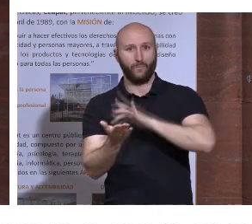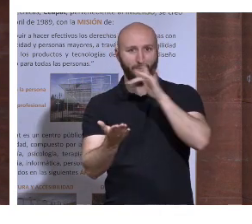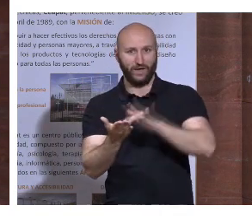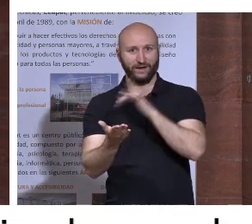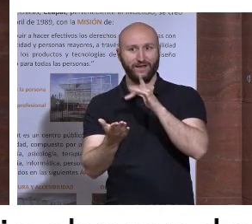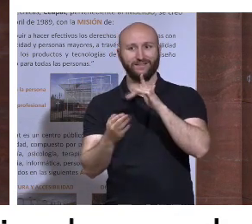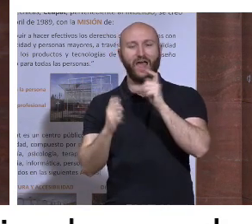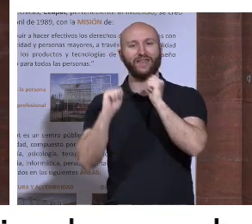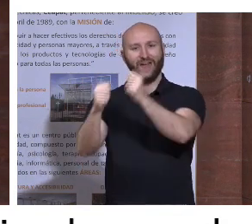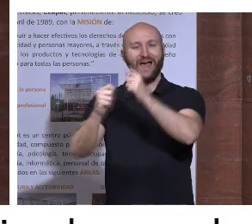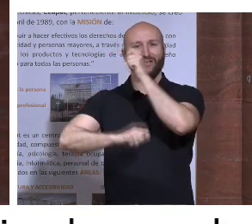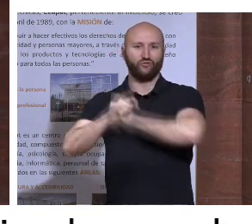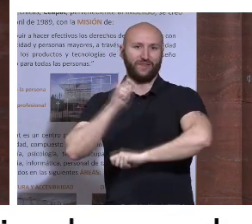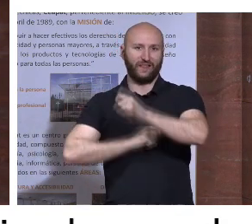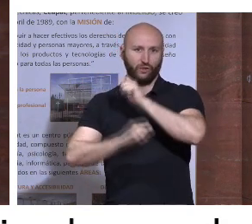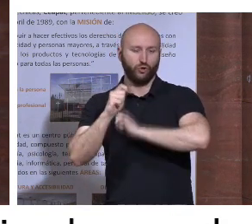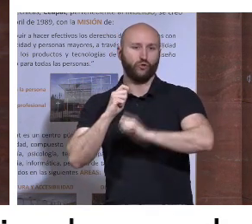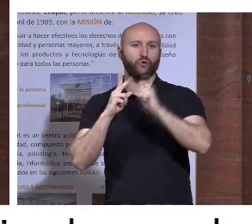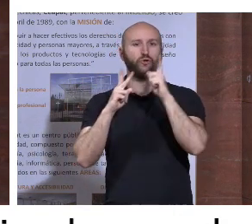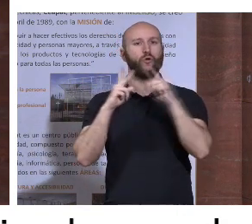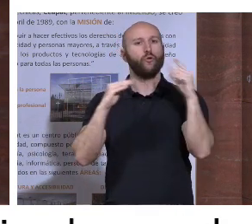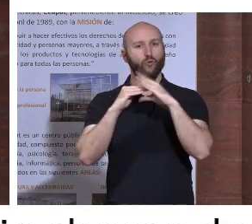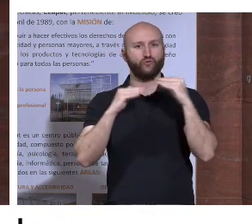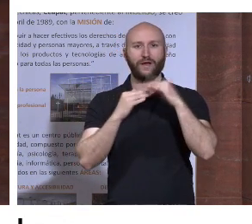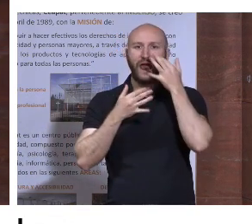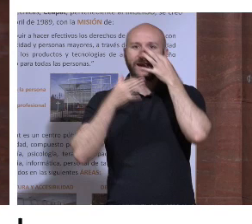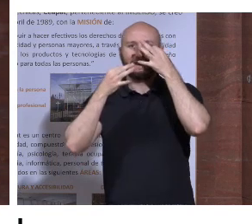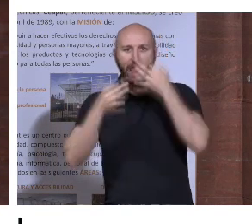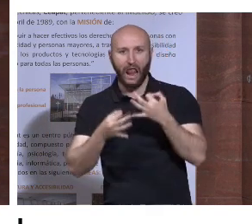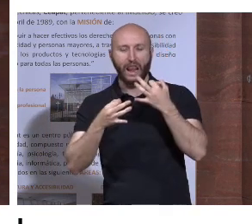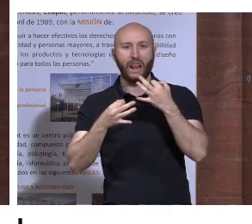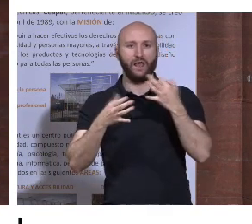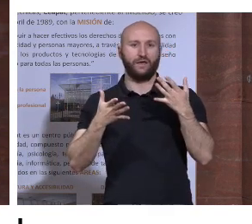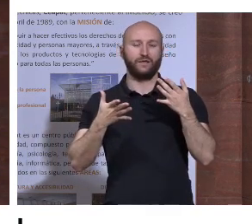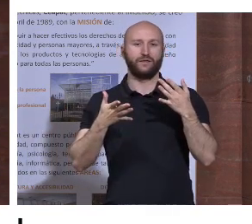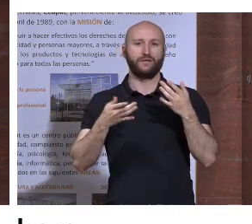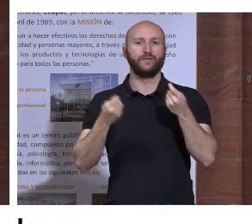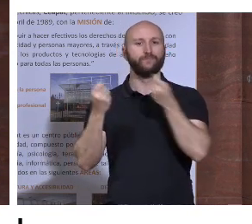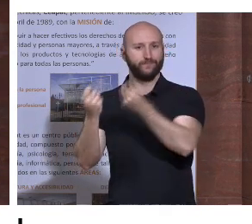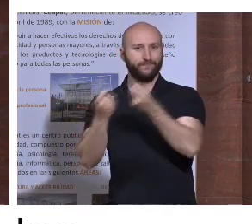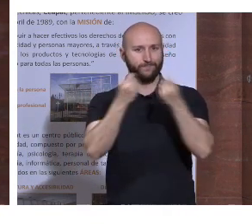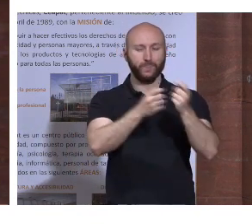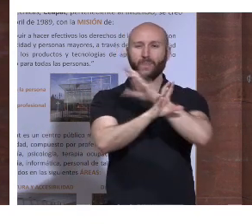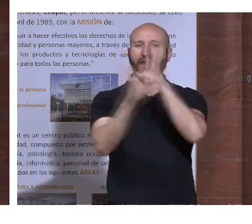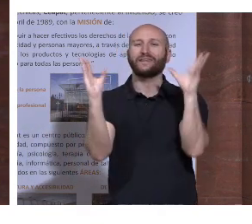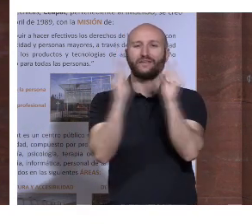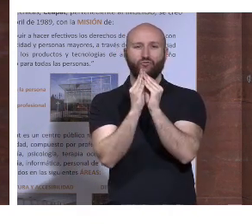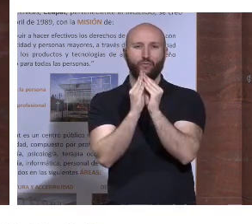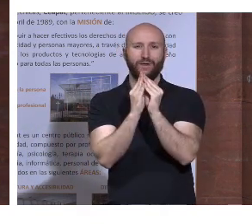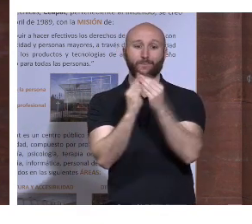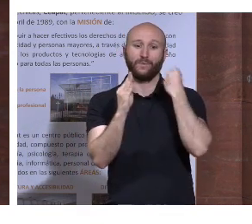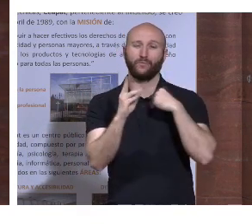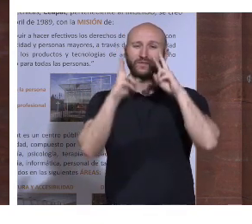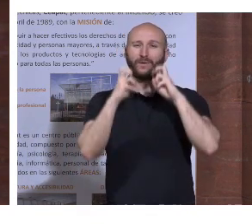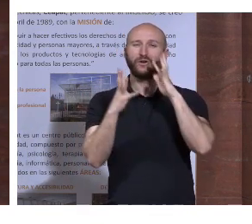a las asociaciones, a los usuarios reales y finales, un resumen ejecutivo, un desayuno